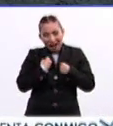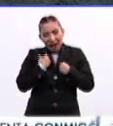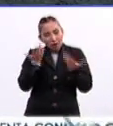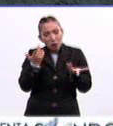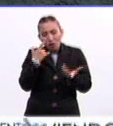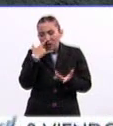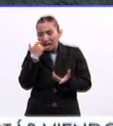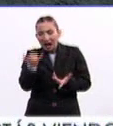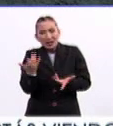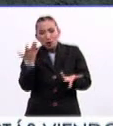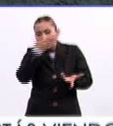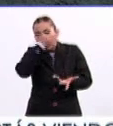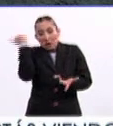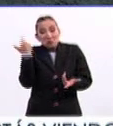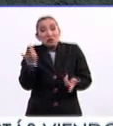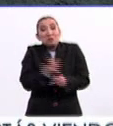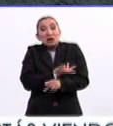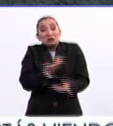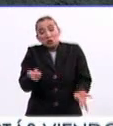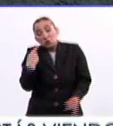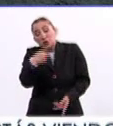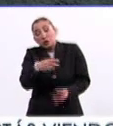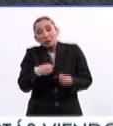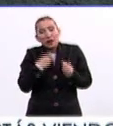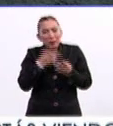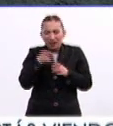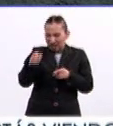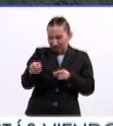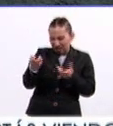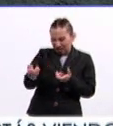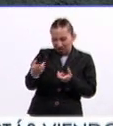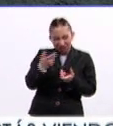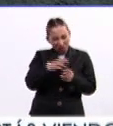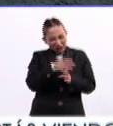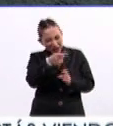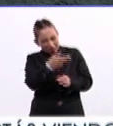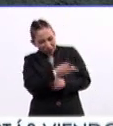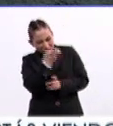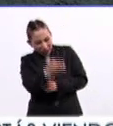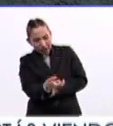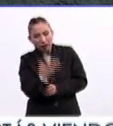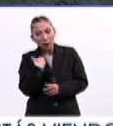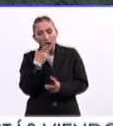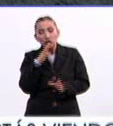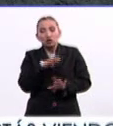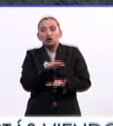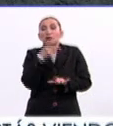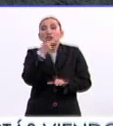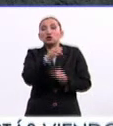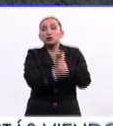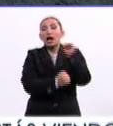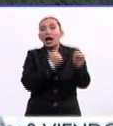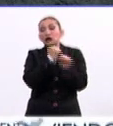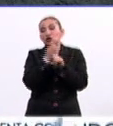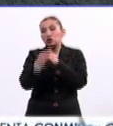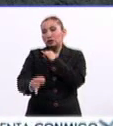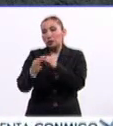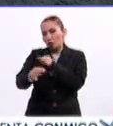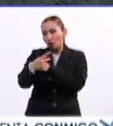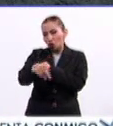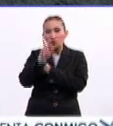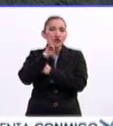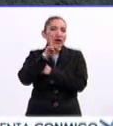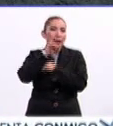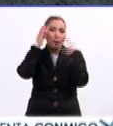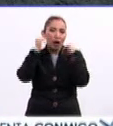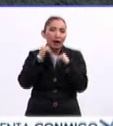No sabemos muy bien por qué hace una cosa, por qué hace otra, sobre todo en lo que concierne a esos terribles años finales, ¿no? que si dejó las